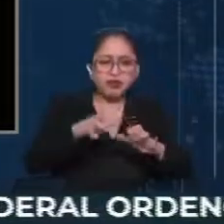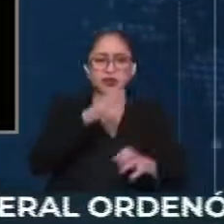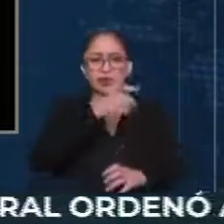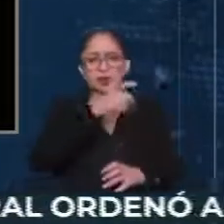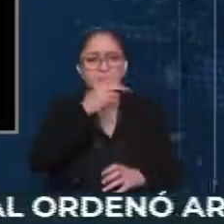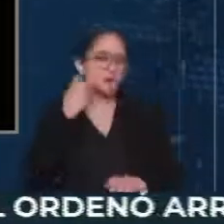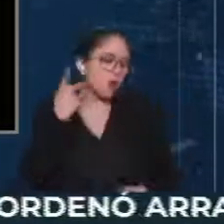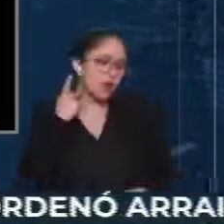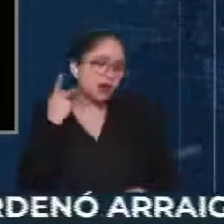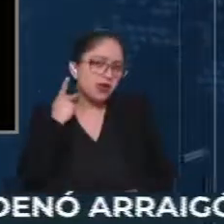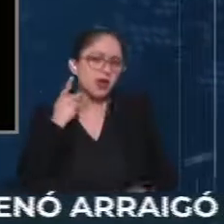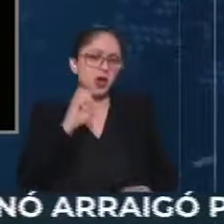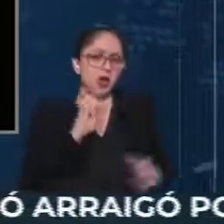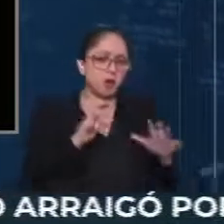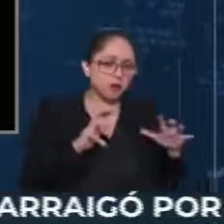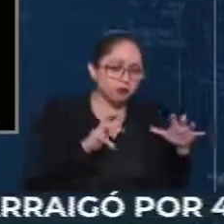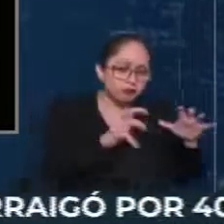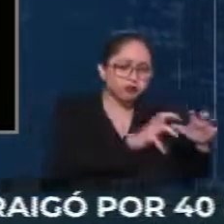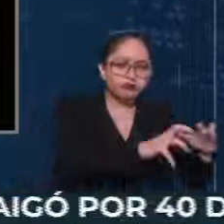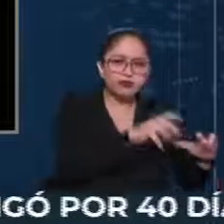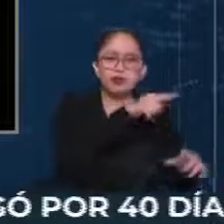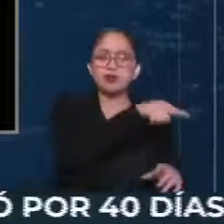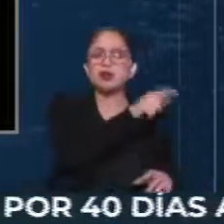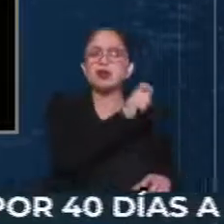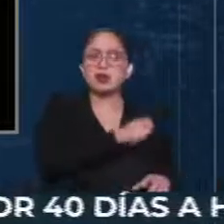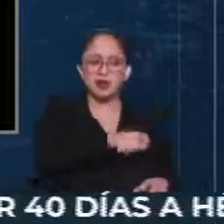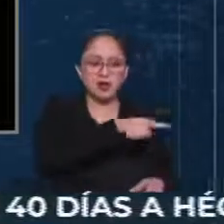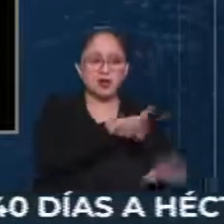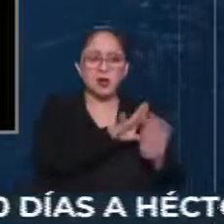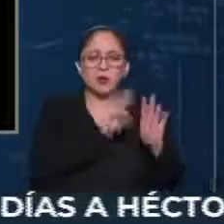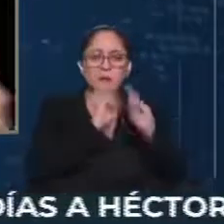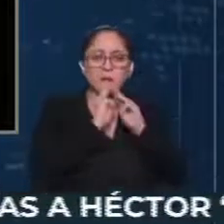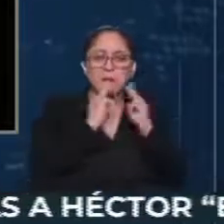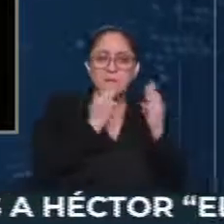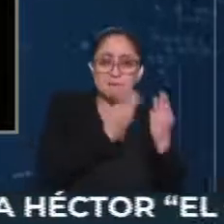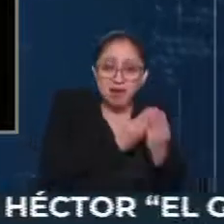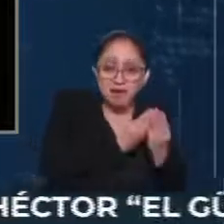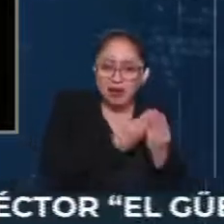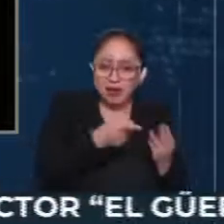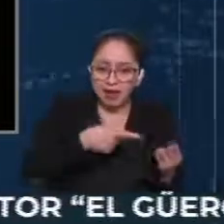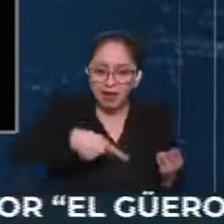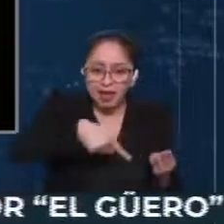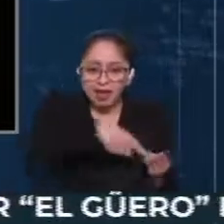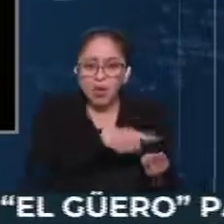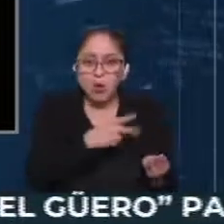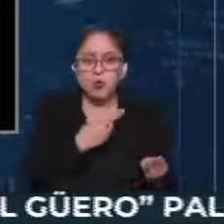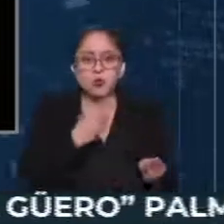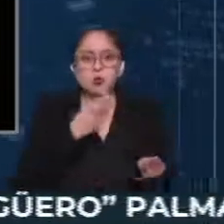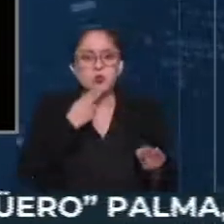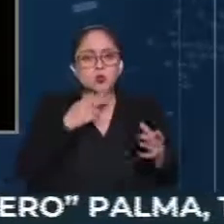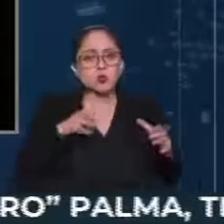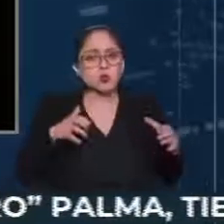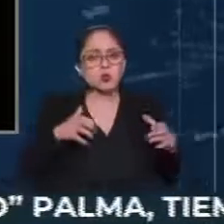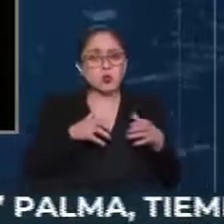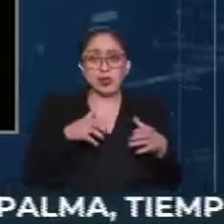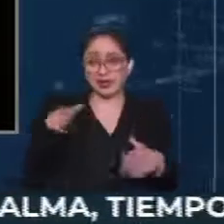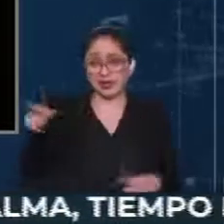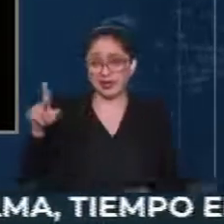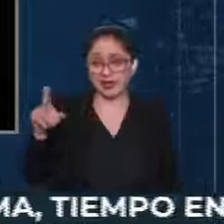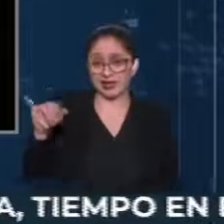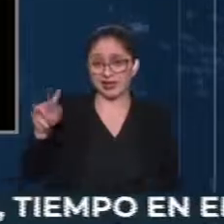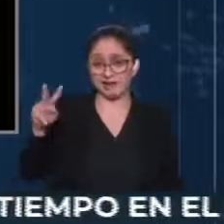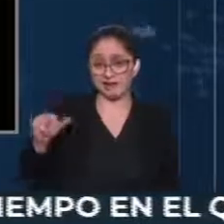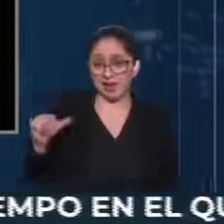la oligarquía del crimen organizado. Y en este sentido, Rivapalacio forma parte de una oligarquía que es la oligarquía